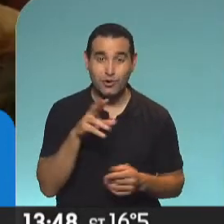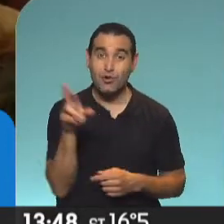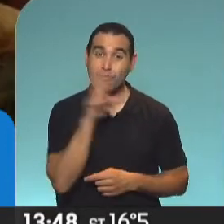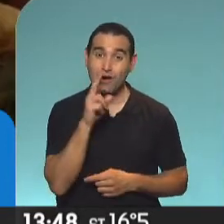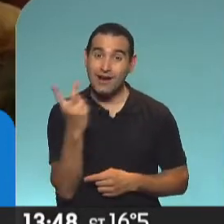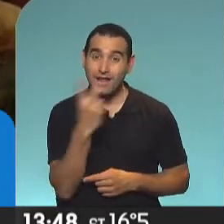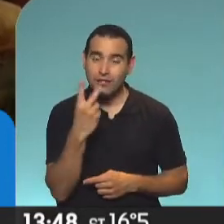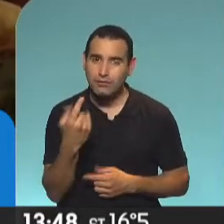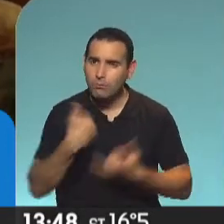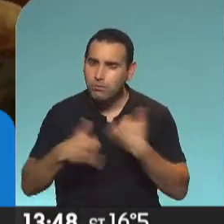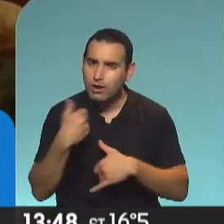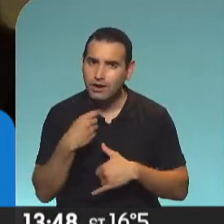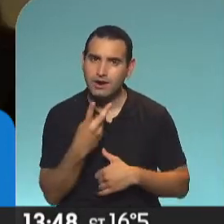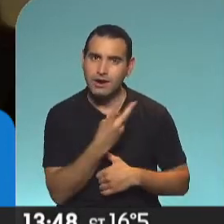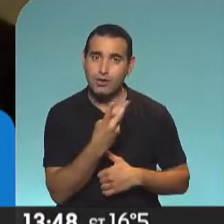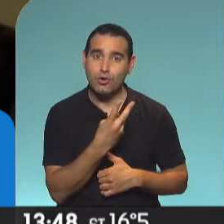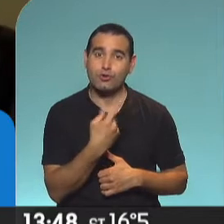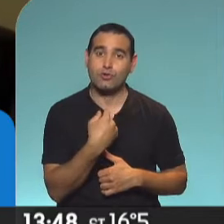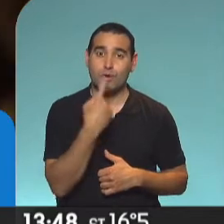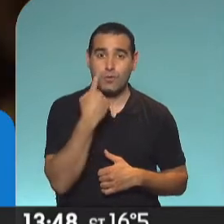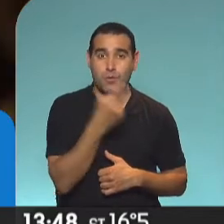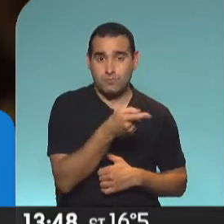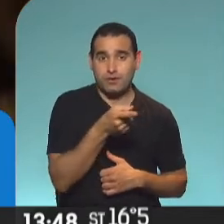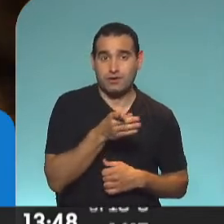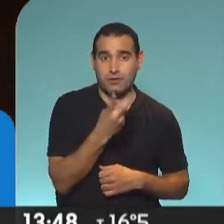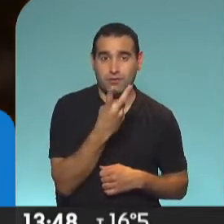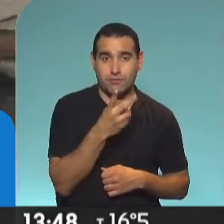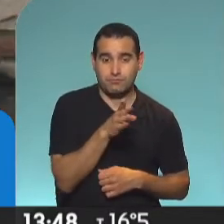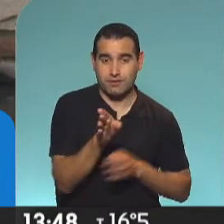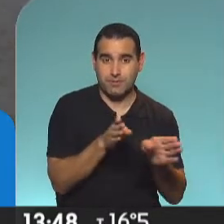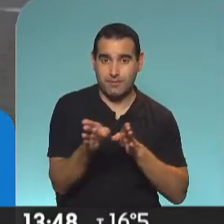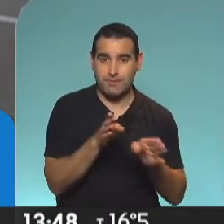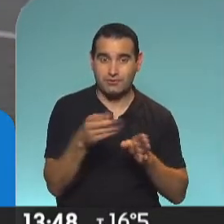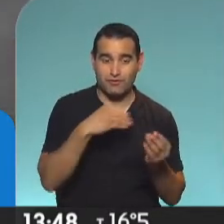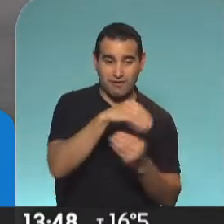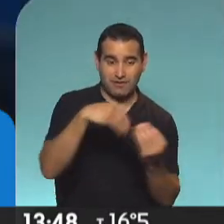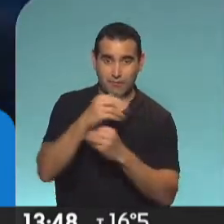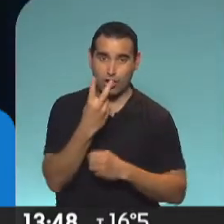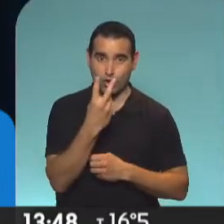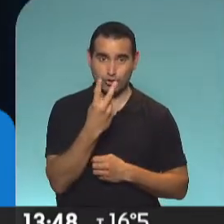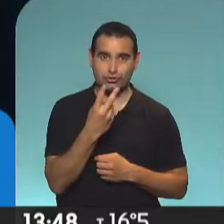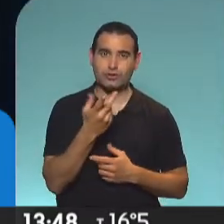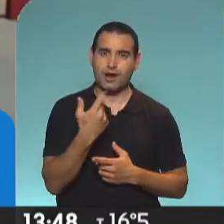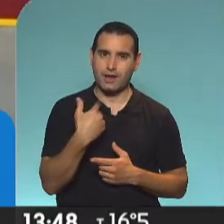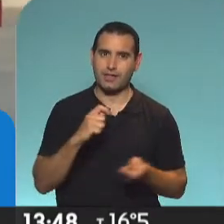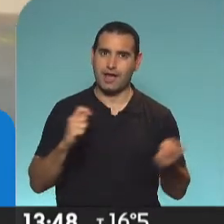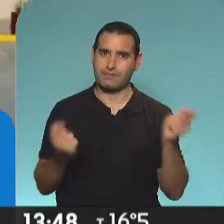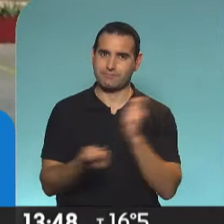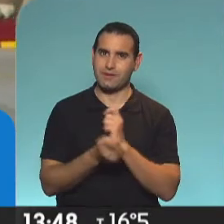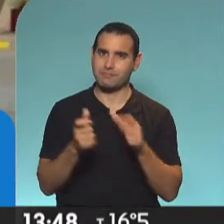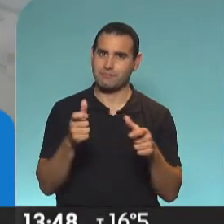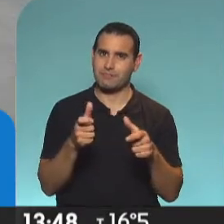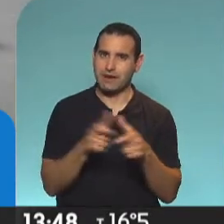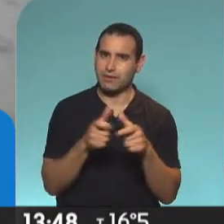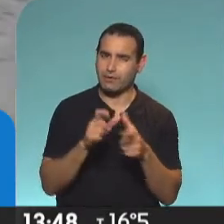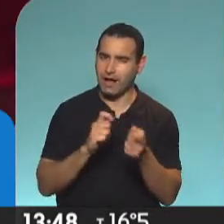enteran de lo que se van a enterar, que obviamente, que yo estoy con dos familias, empieza otro tono, tiene otro tono la película, un